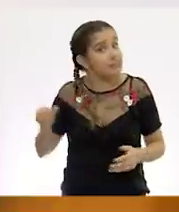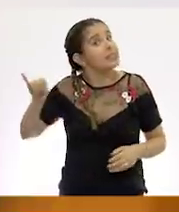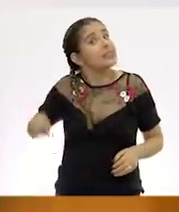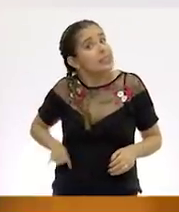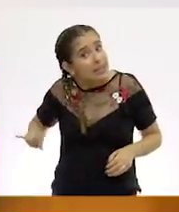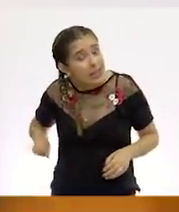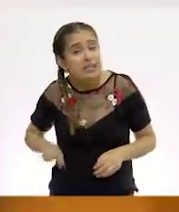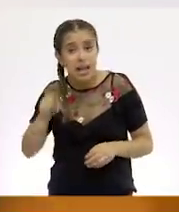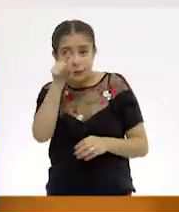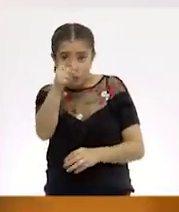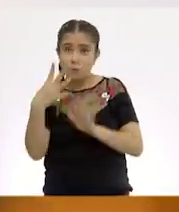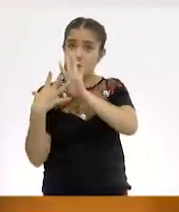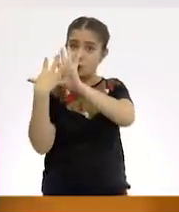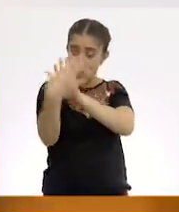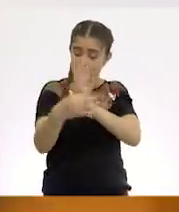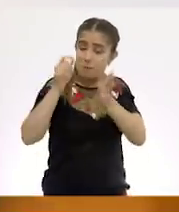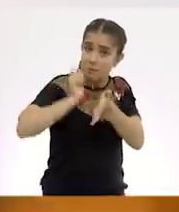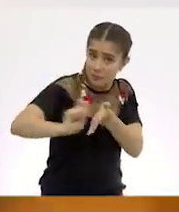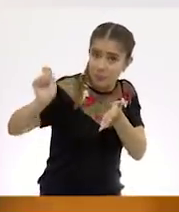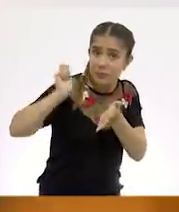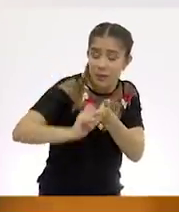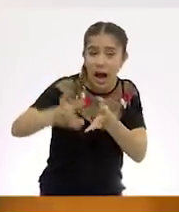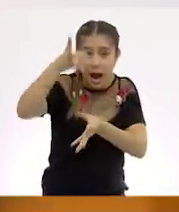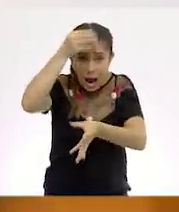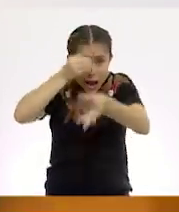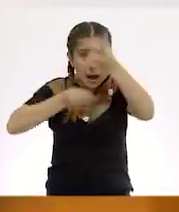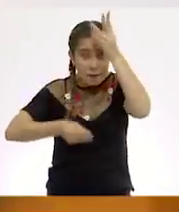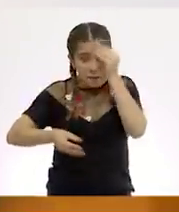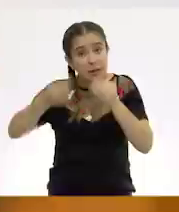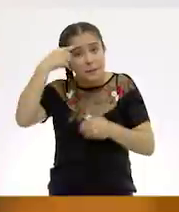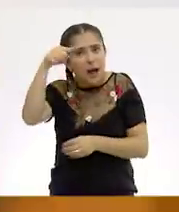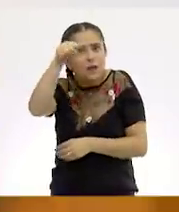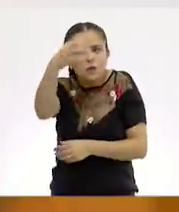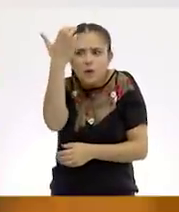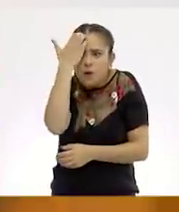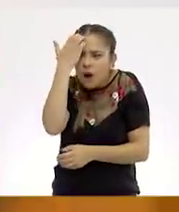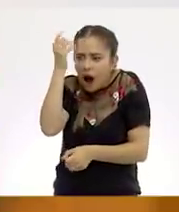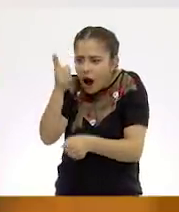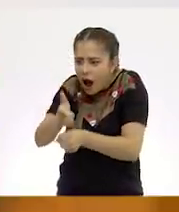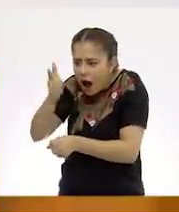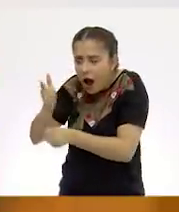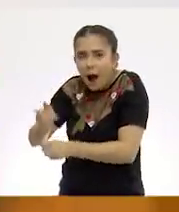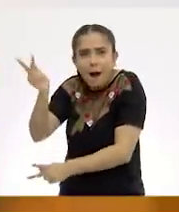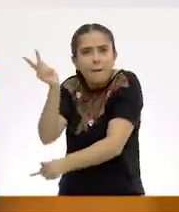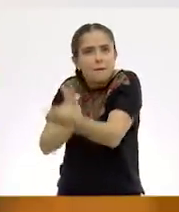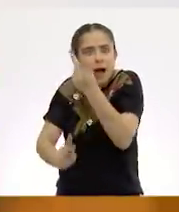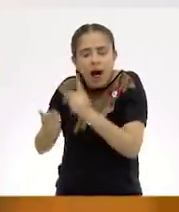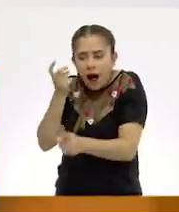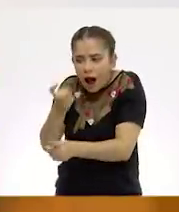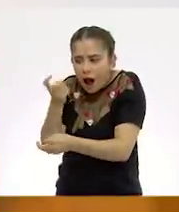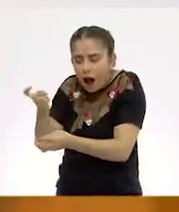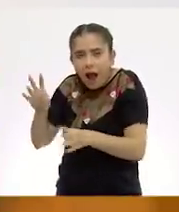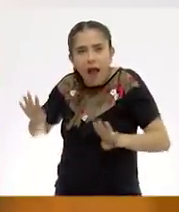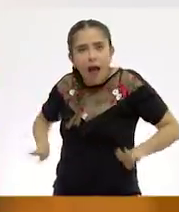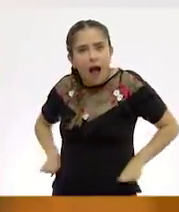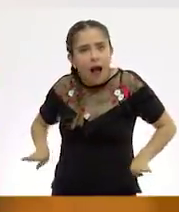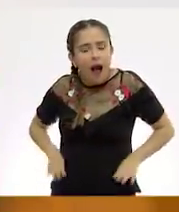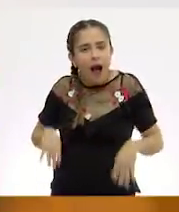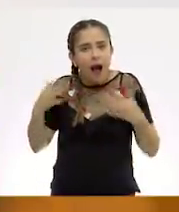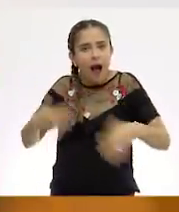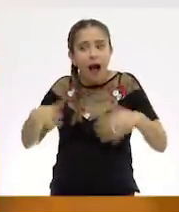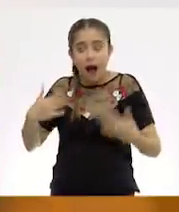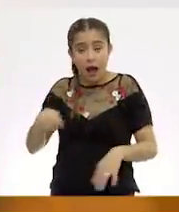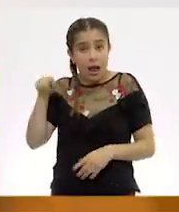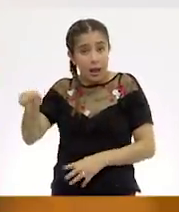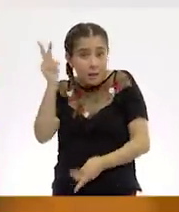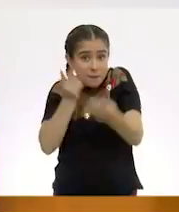estén apuntando todo lo que estamos viendo el día de hoy, porque nos permite conocer un poquito más acerca de las plantas, que como ya lo dijeron, son seres